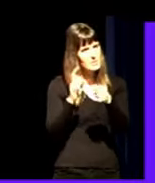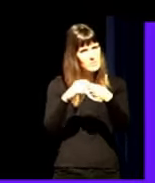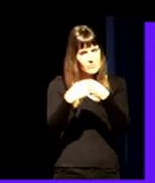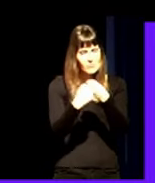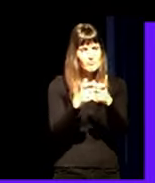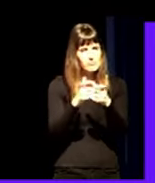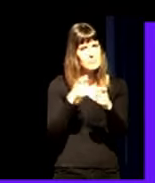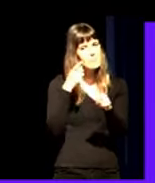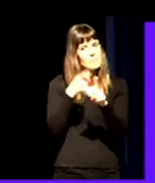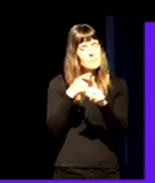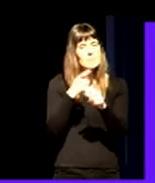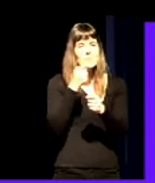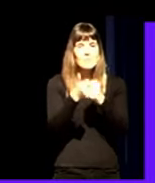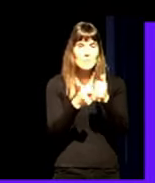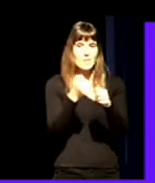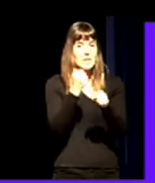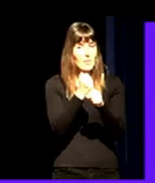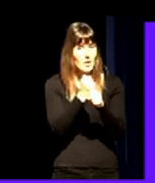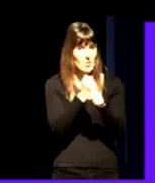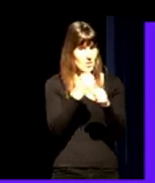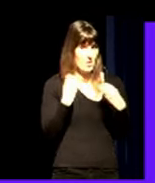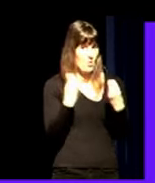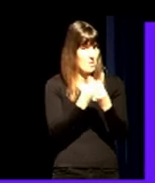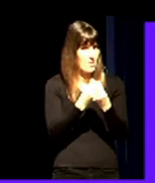para contribuir a esta tarea, ¿no?